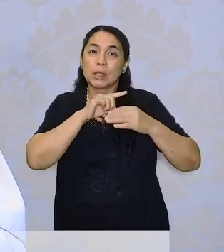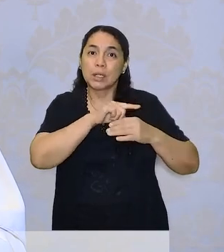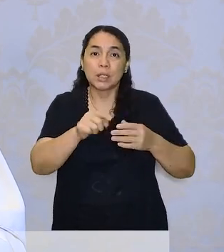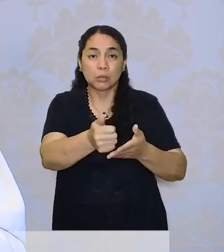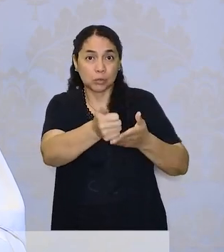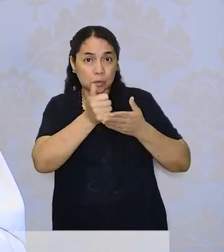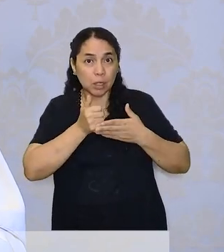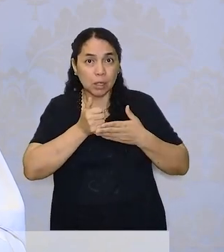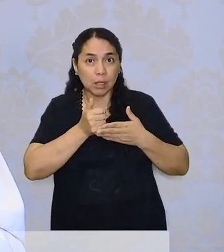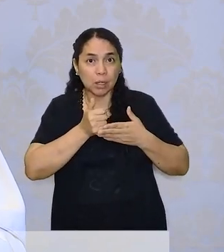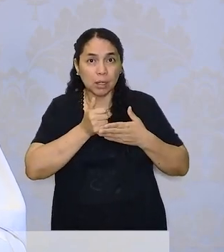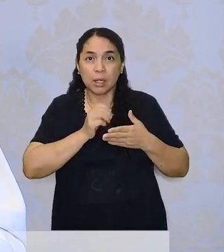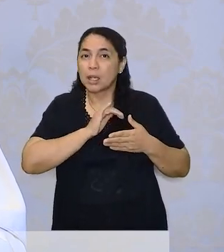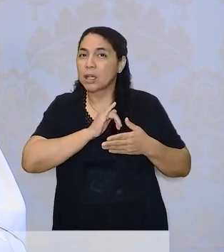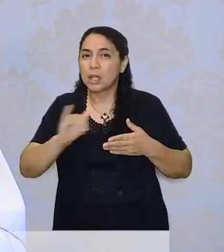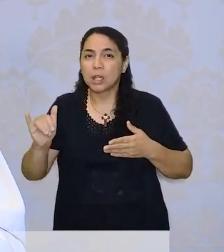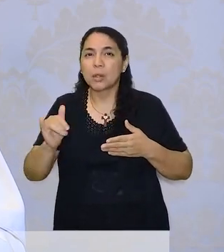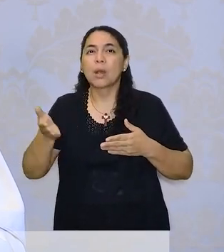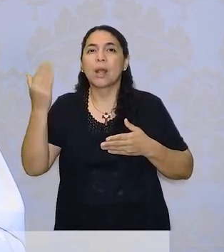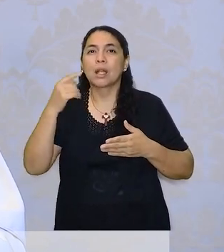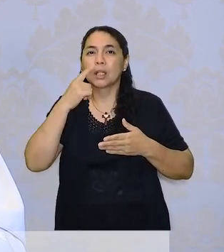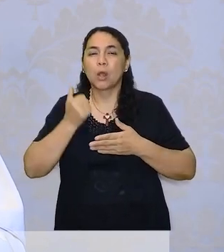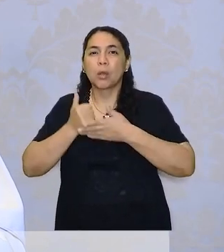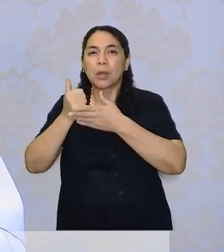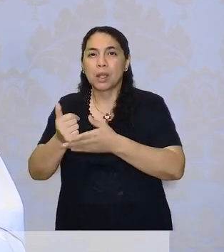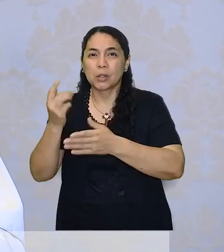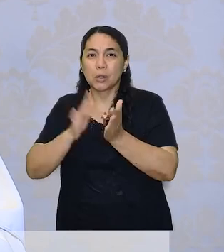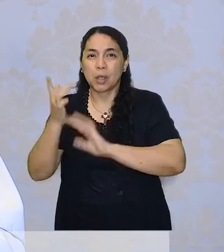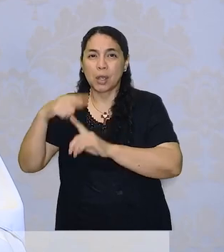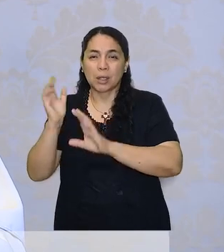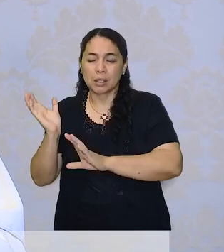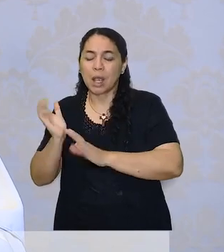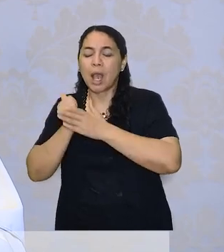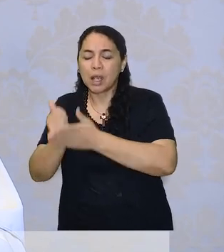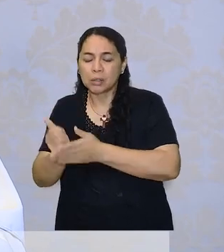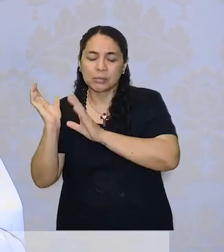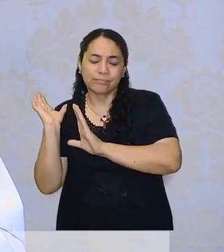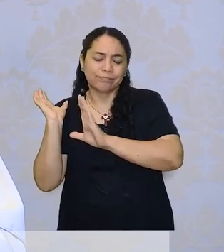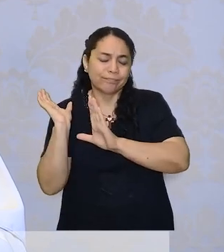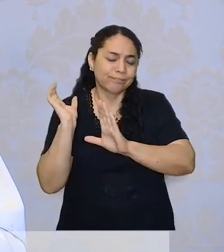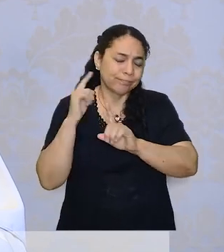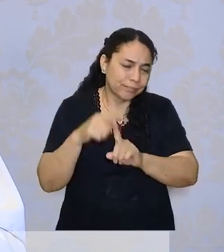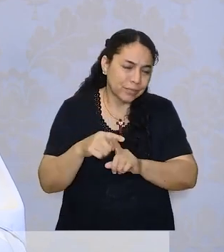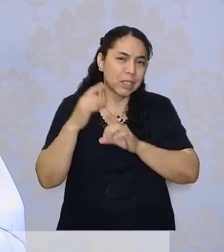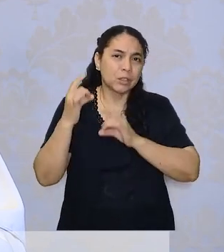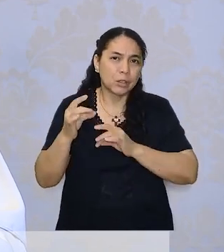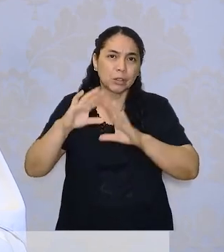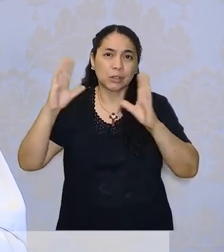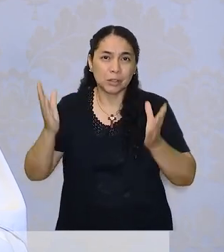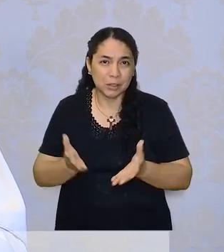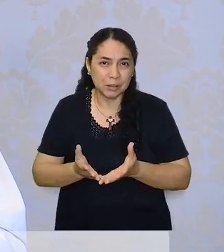él. Son ellos los que nos ayudan a hacernos cirineos de Cristo, que tomó sobre